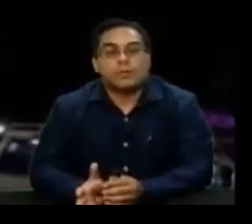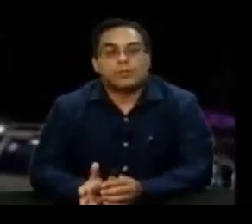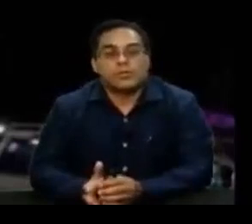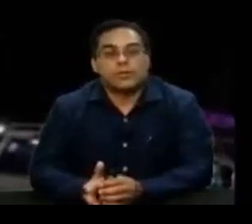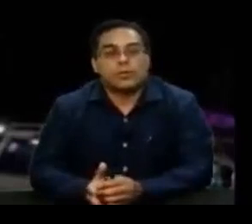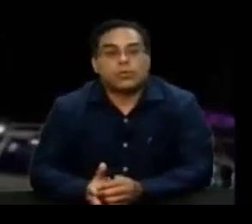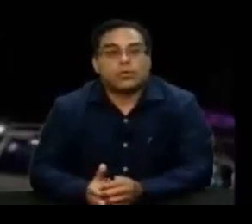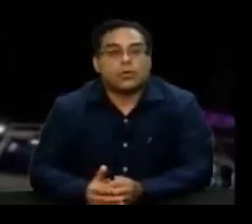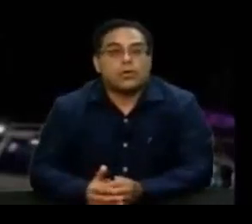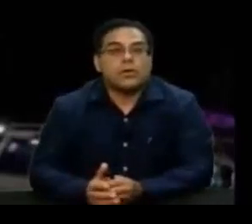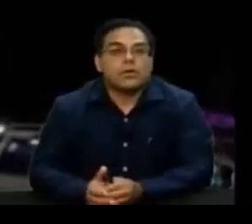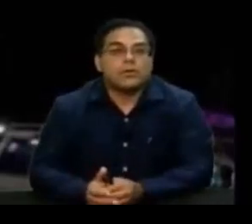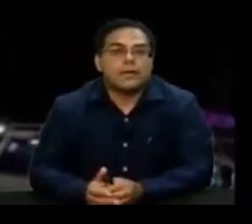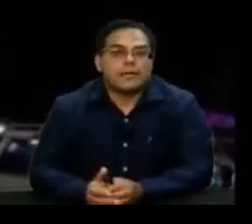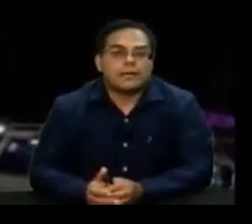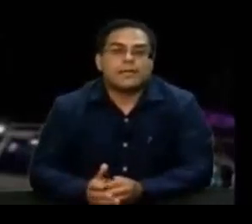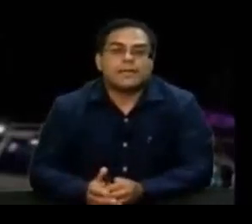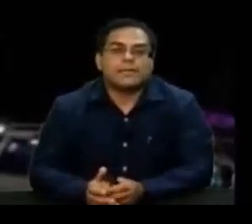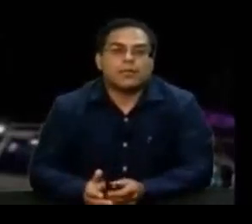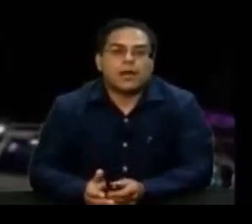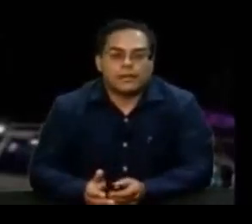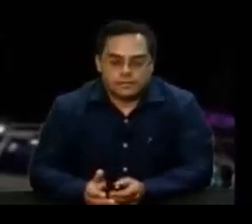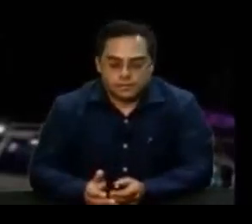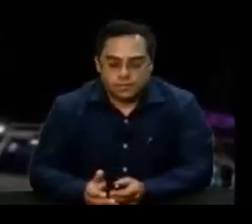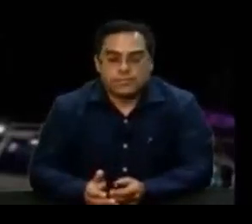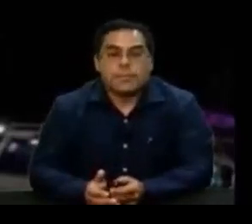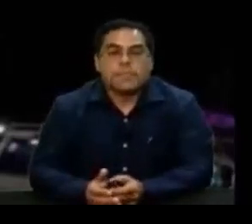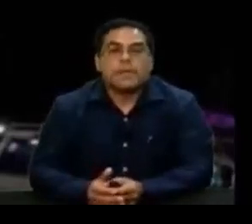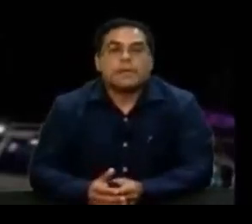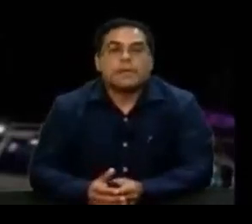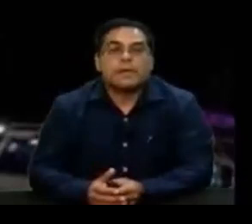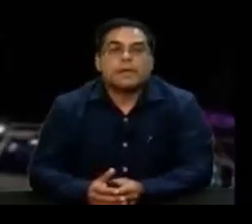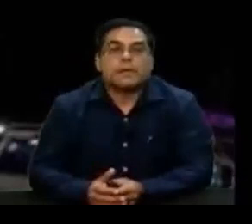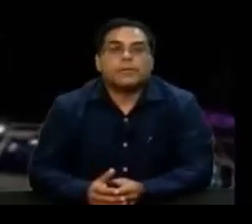por proceso patológico, complicadas y dislocadas, ¿no?